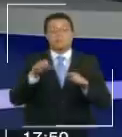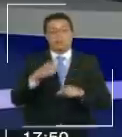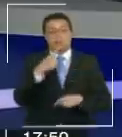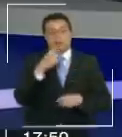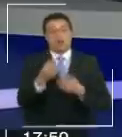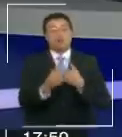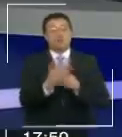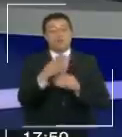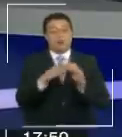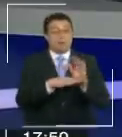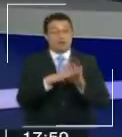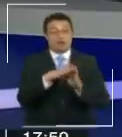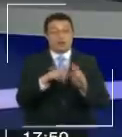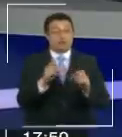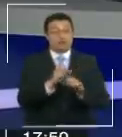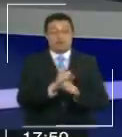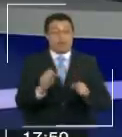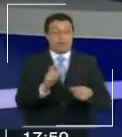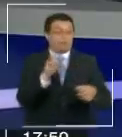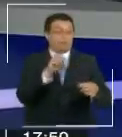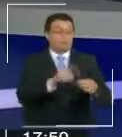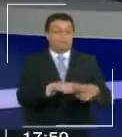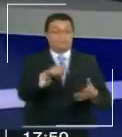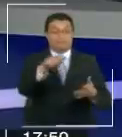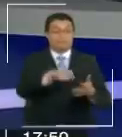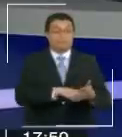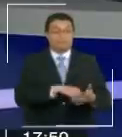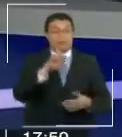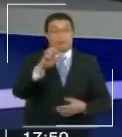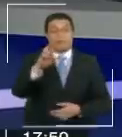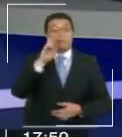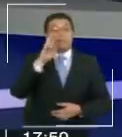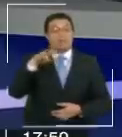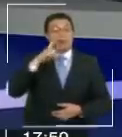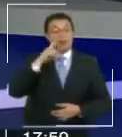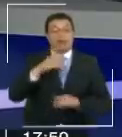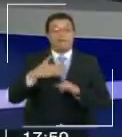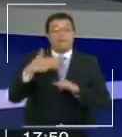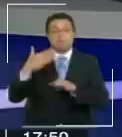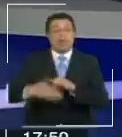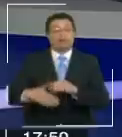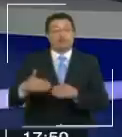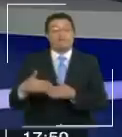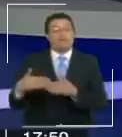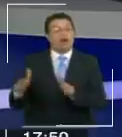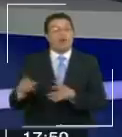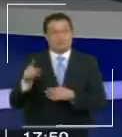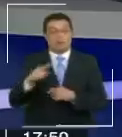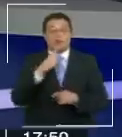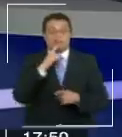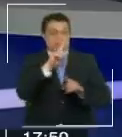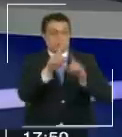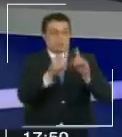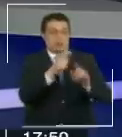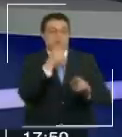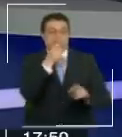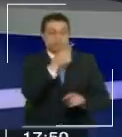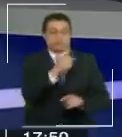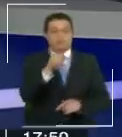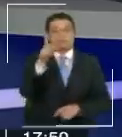La nueva mayoría no logró inscribir sus primarias legales por estar fuera de plazo y anunció acciones legales contra el